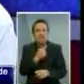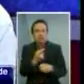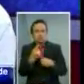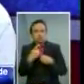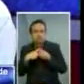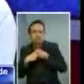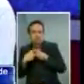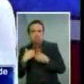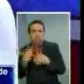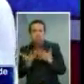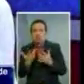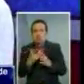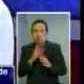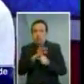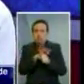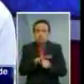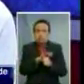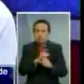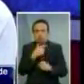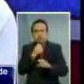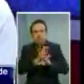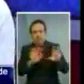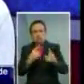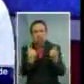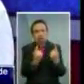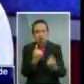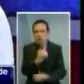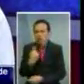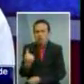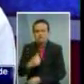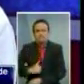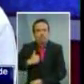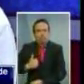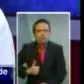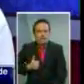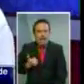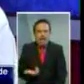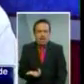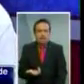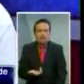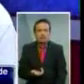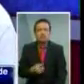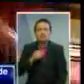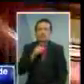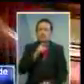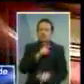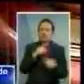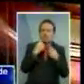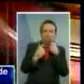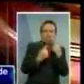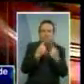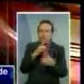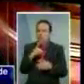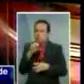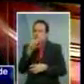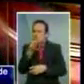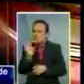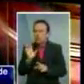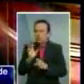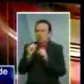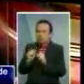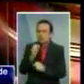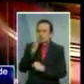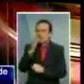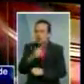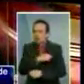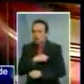eso nosotros no vamos a presionar a nadie, sino que simplemente es algo voluntario. Y tú lo han dicho muchos, podemos adelantar, no sé si